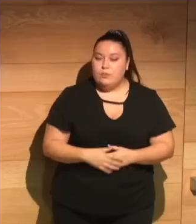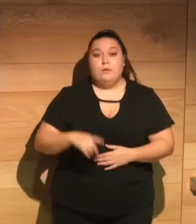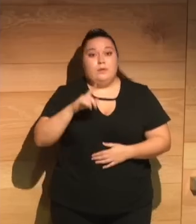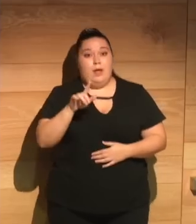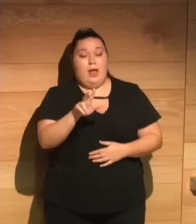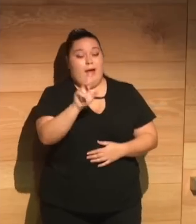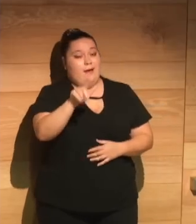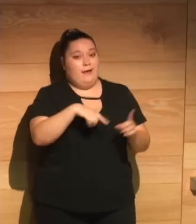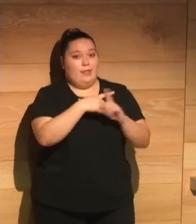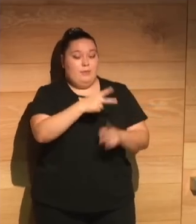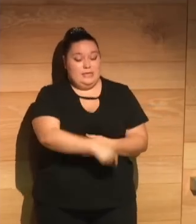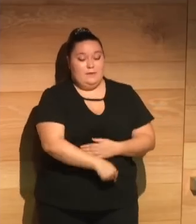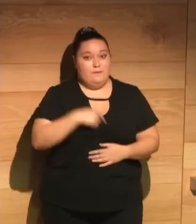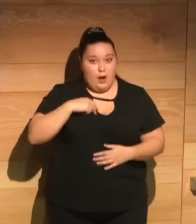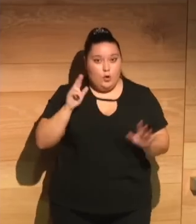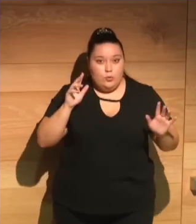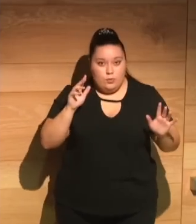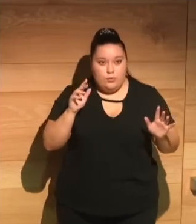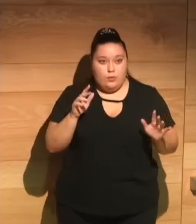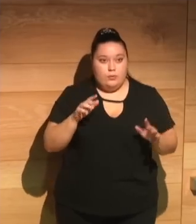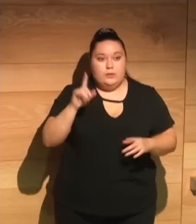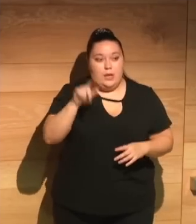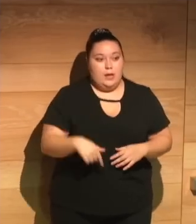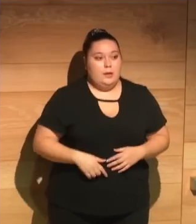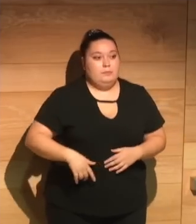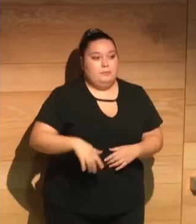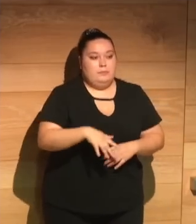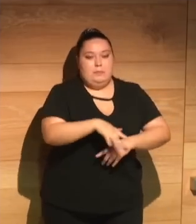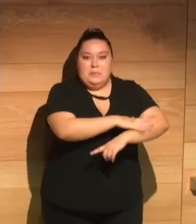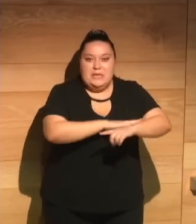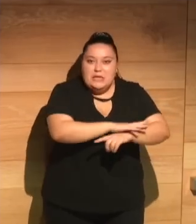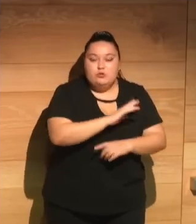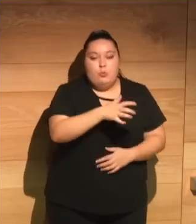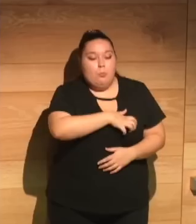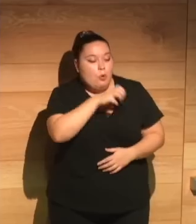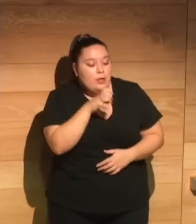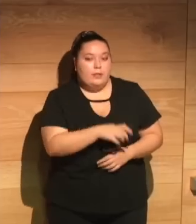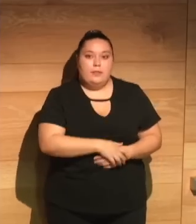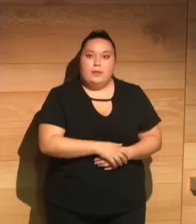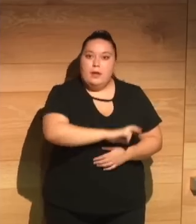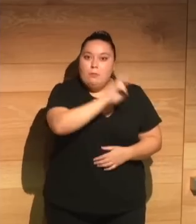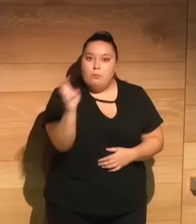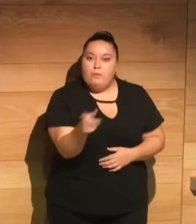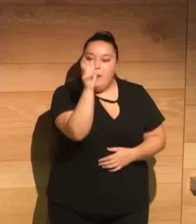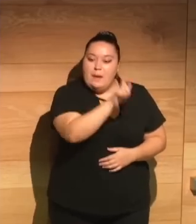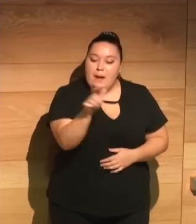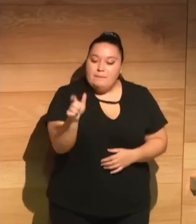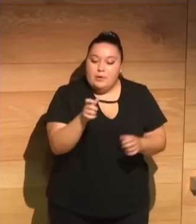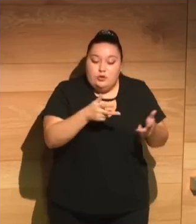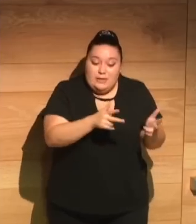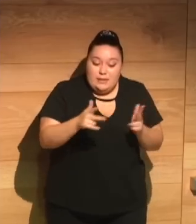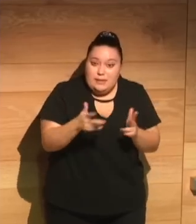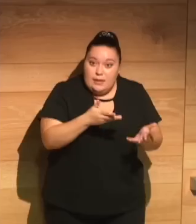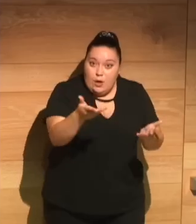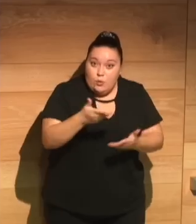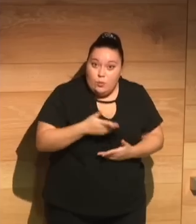Franco, luego el presidente, sí, o sea, fuera, sí, luego un ministro, luego el jefe de policía, luego un policía y luego luego el cuerpo de acomodadores que desfilaba el 12 de octubre